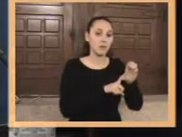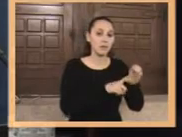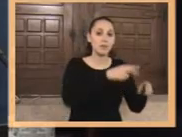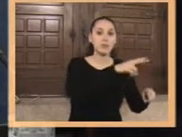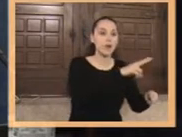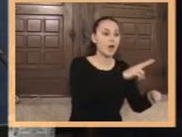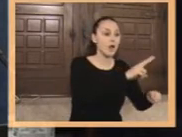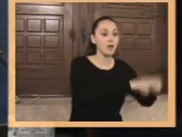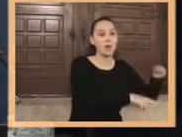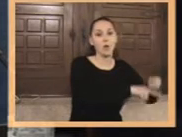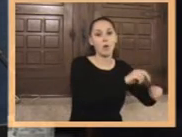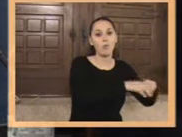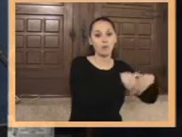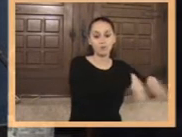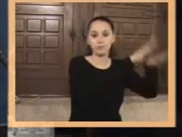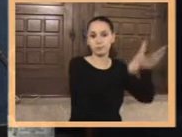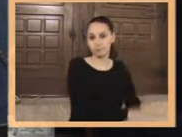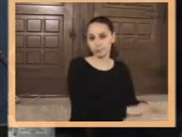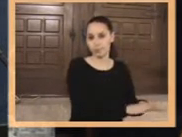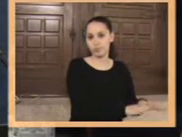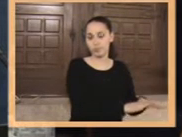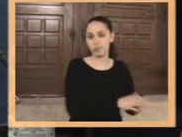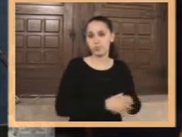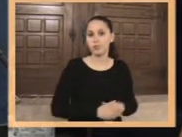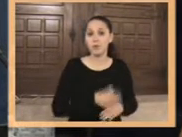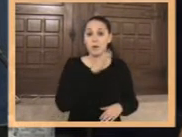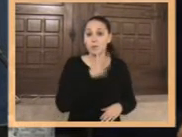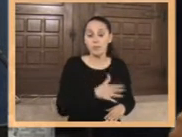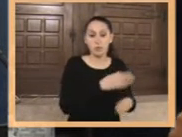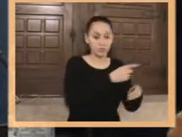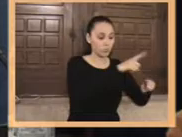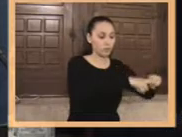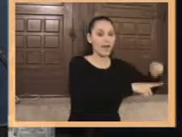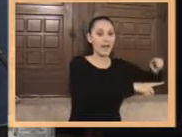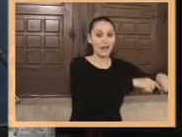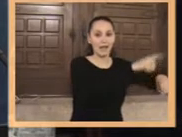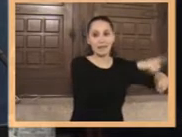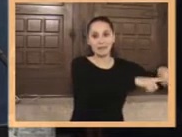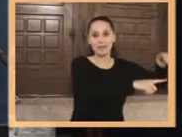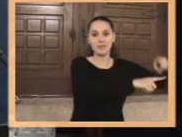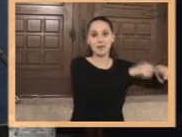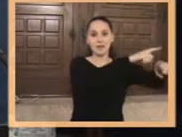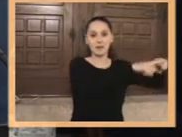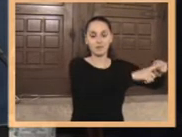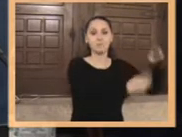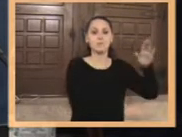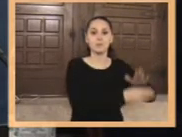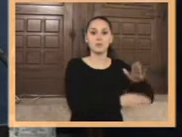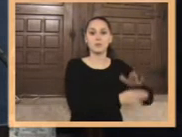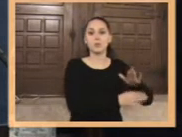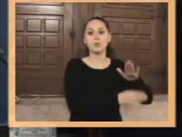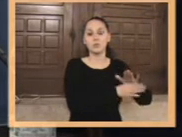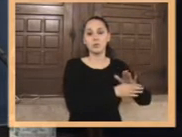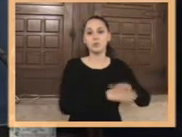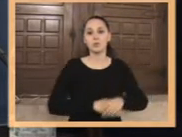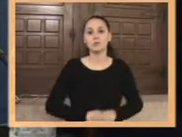las casas que se vaciaron en su momento. Se introdujo una estructura metálica, las puertas y las ventanas están abiertas. La única protección que tienen es